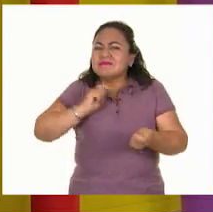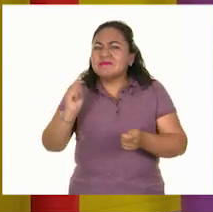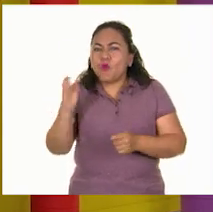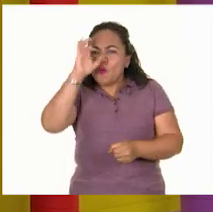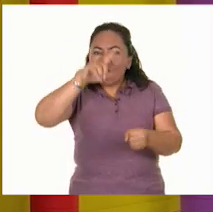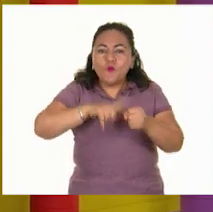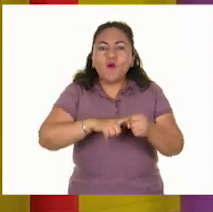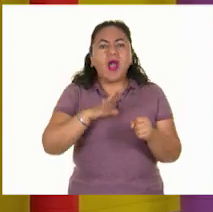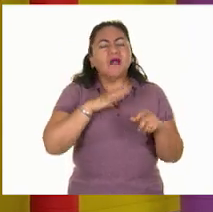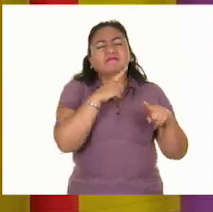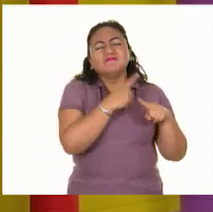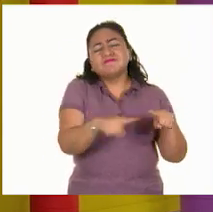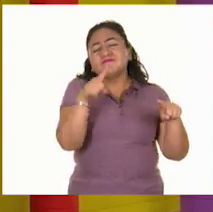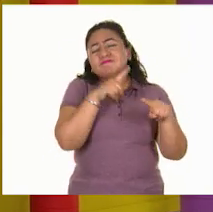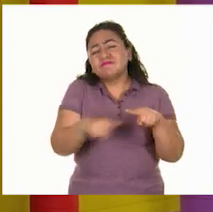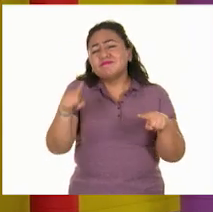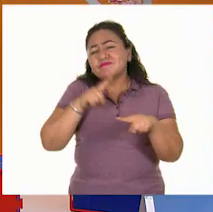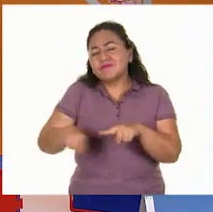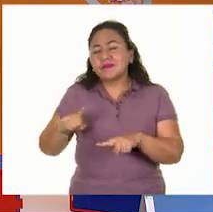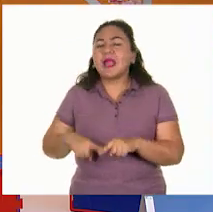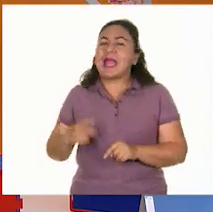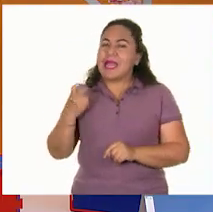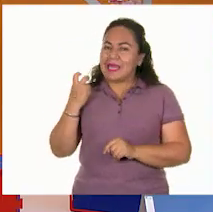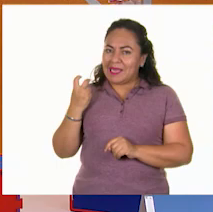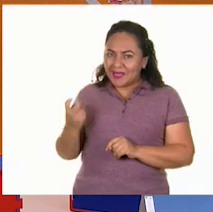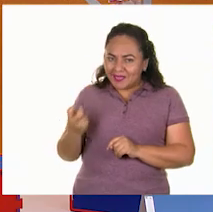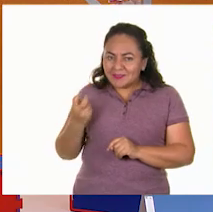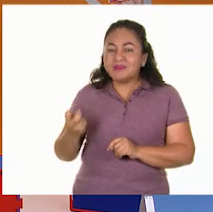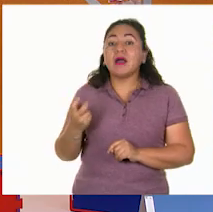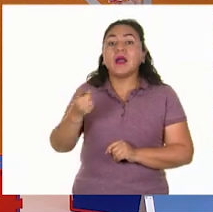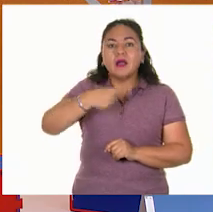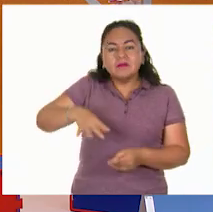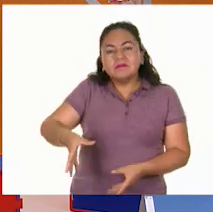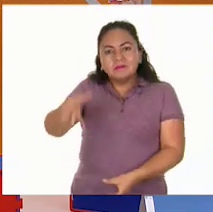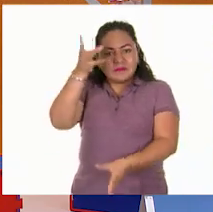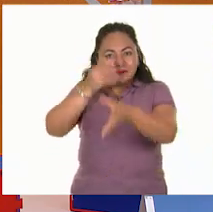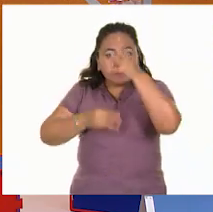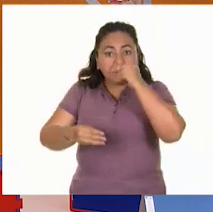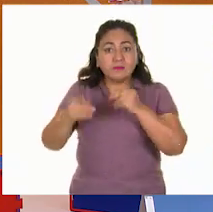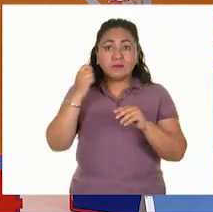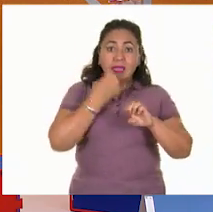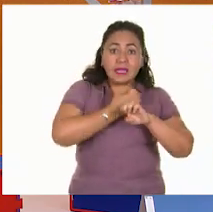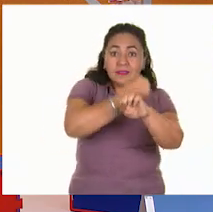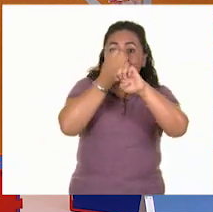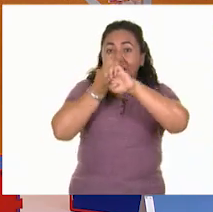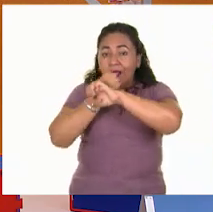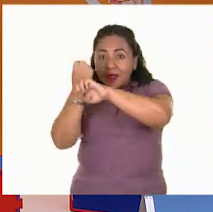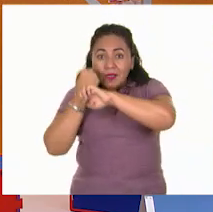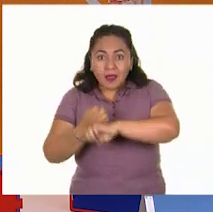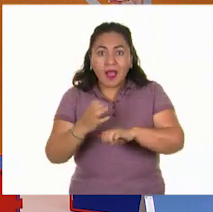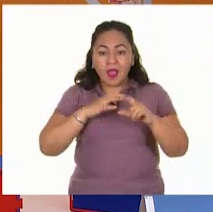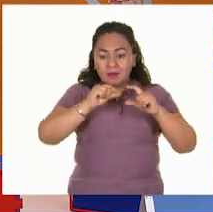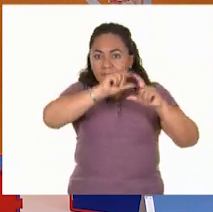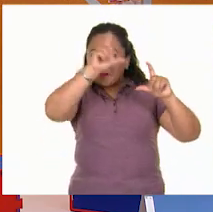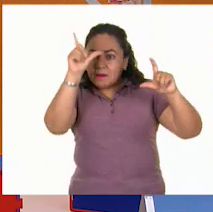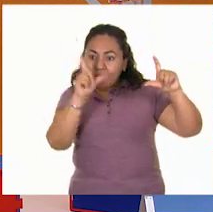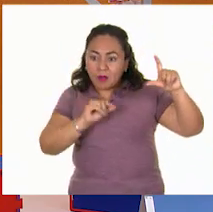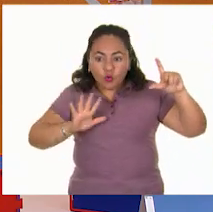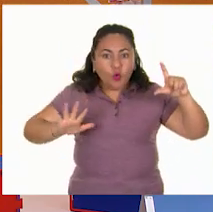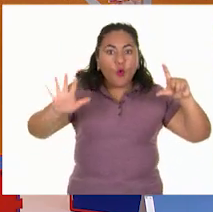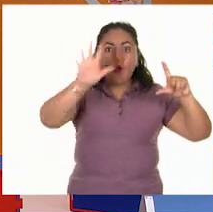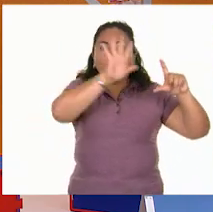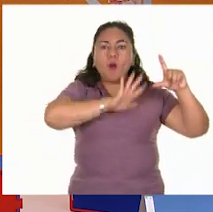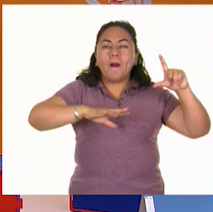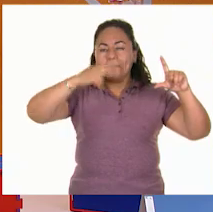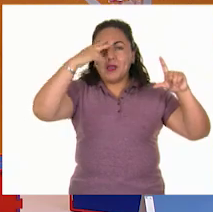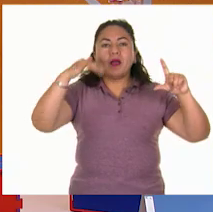por eso hay tanta diversidad. Exactamente, y así fue como aprendimos que todos los estados conforman México. Así es.